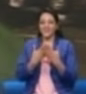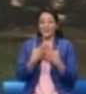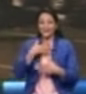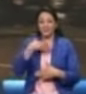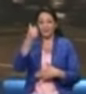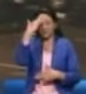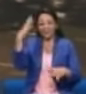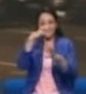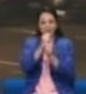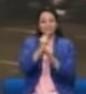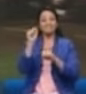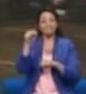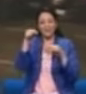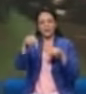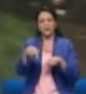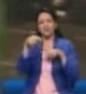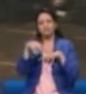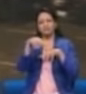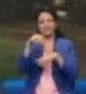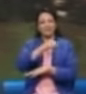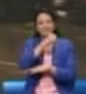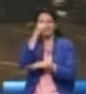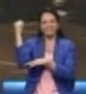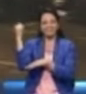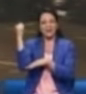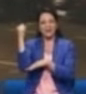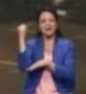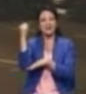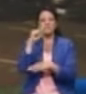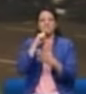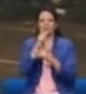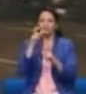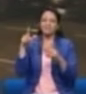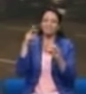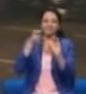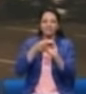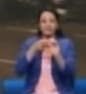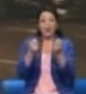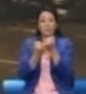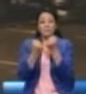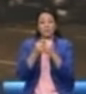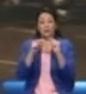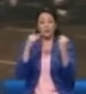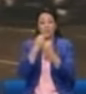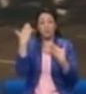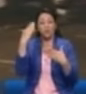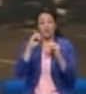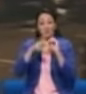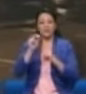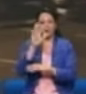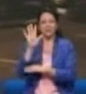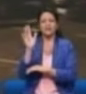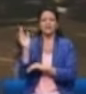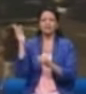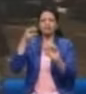¿cómo están? Muy buenas noches. Así es, la caravana del triunfo, como la han denominado los adherentes y militantes de Alianza País, llegó aquí a la